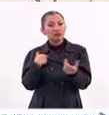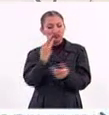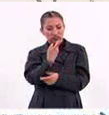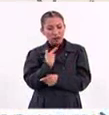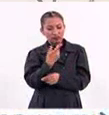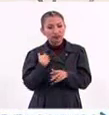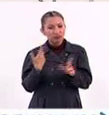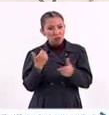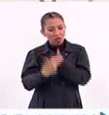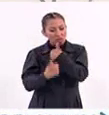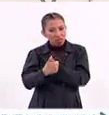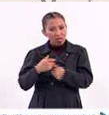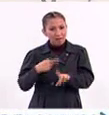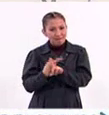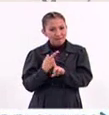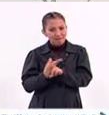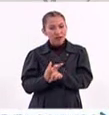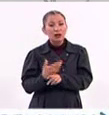es que